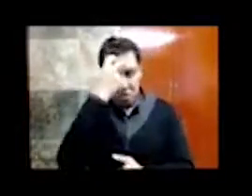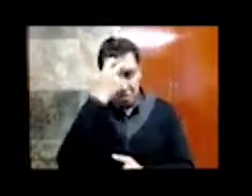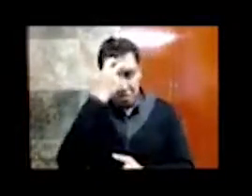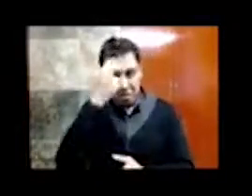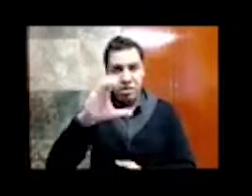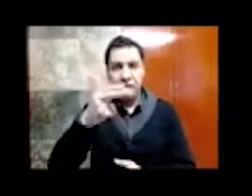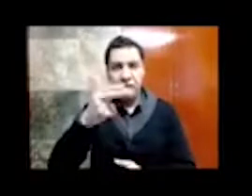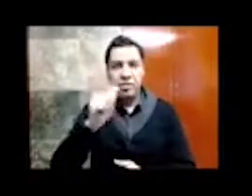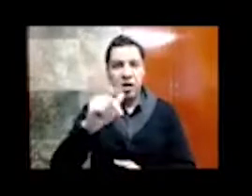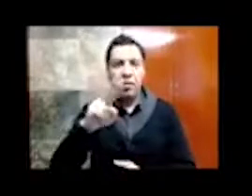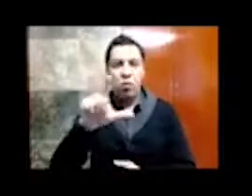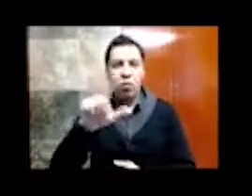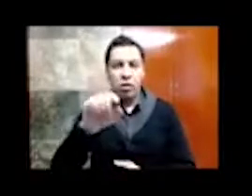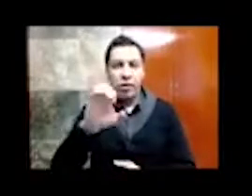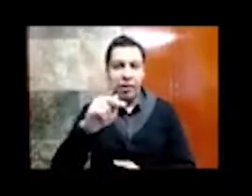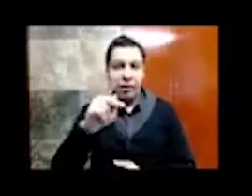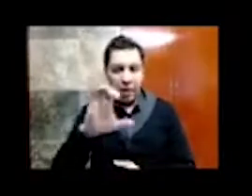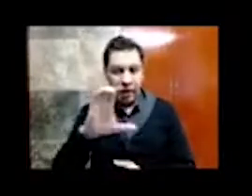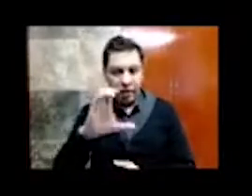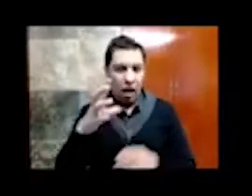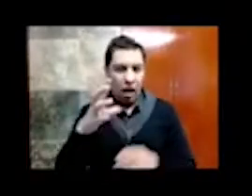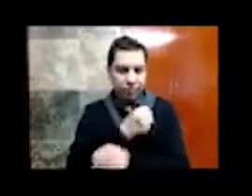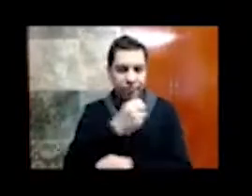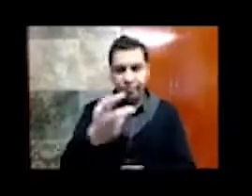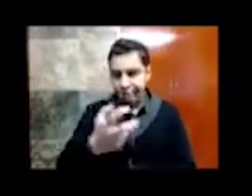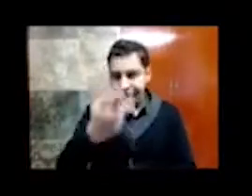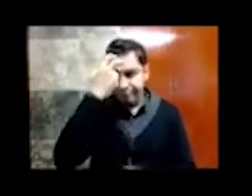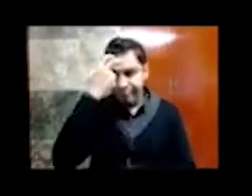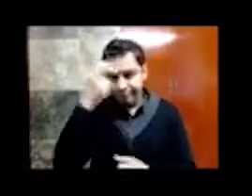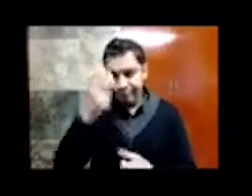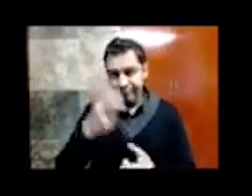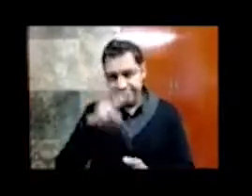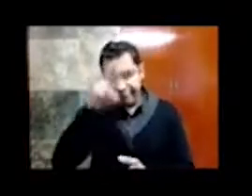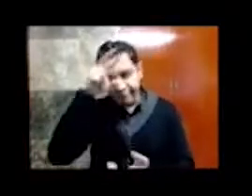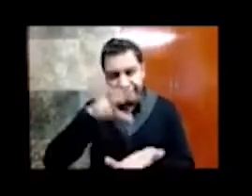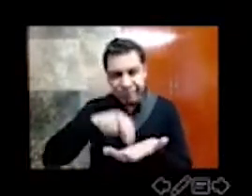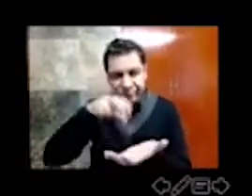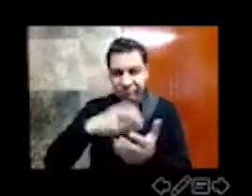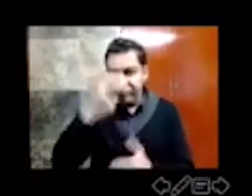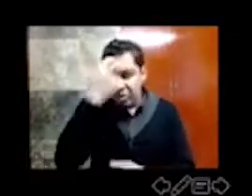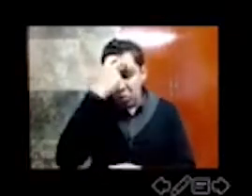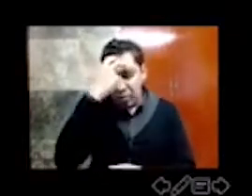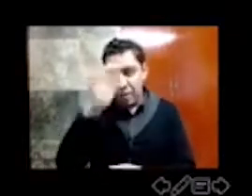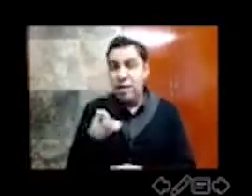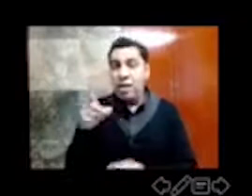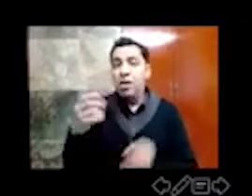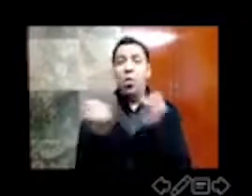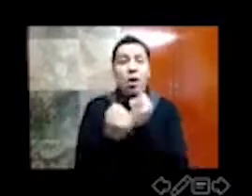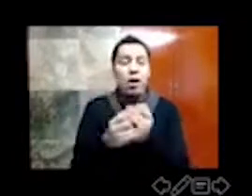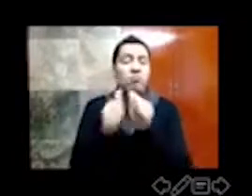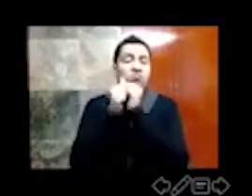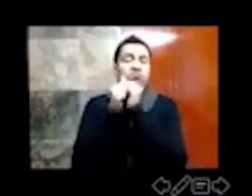20 años los aztecas. Con esta condición de ignominiosos,